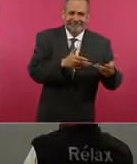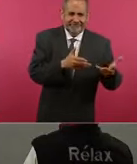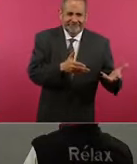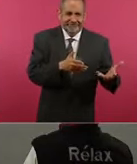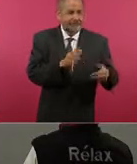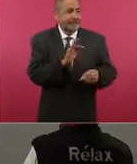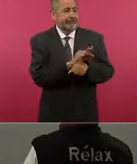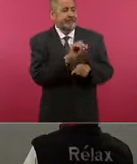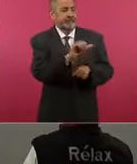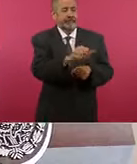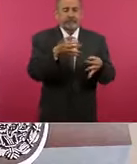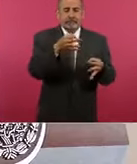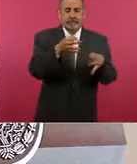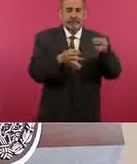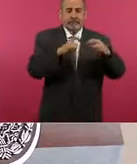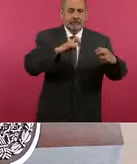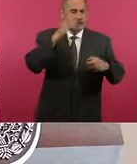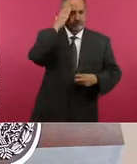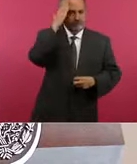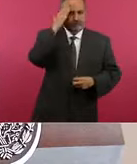del ministro